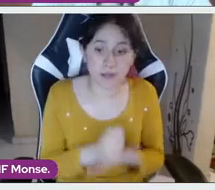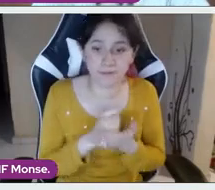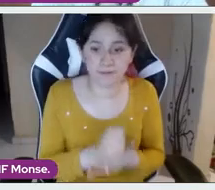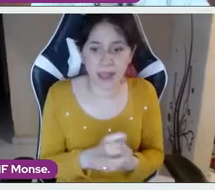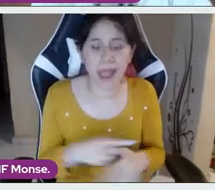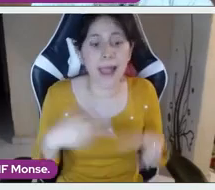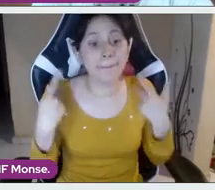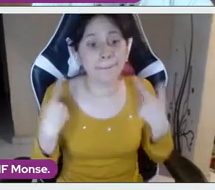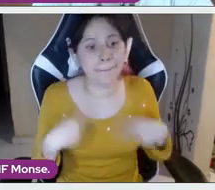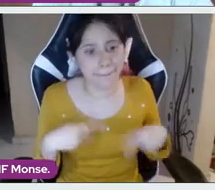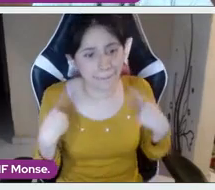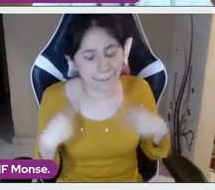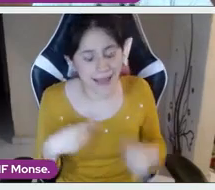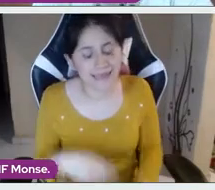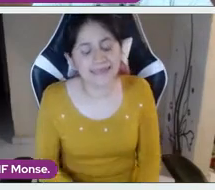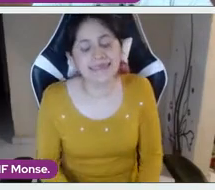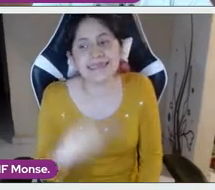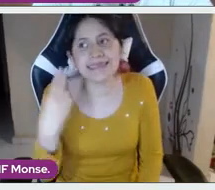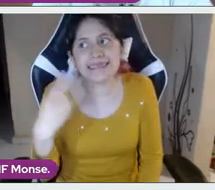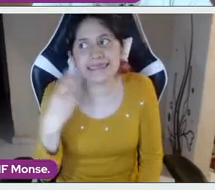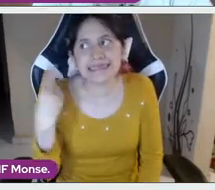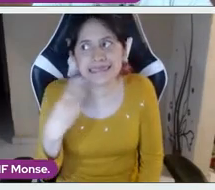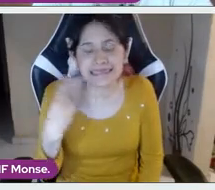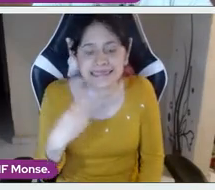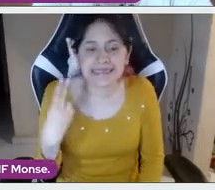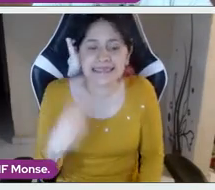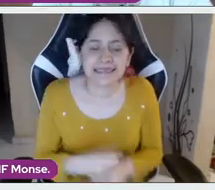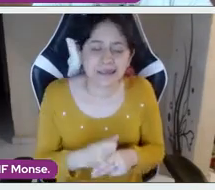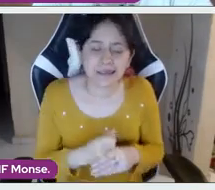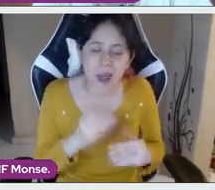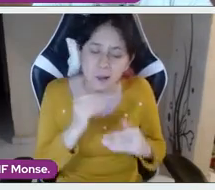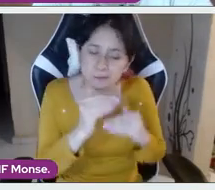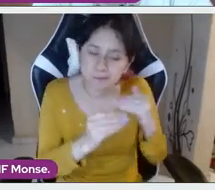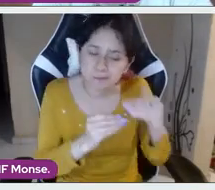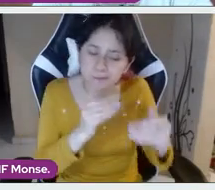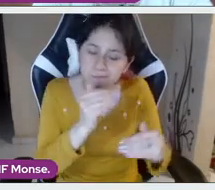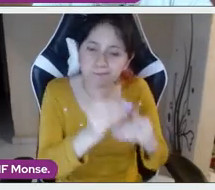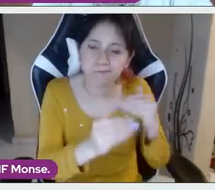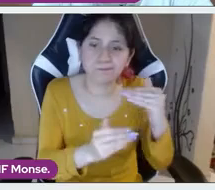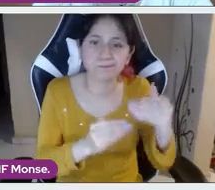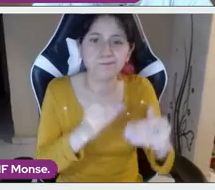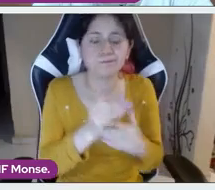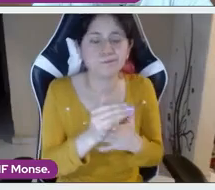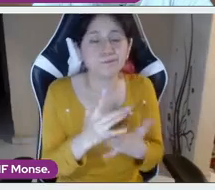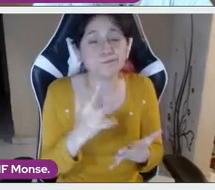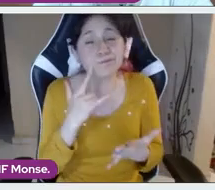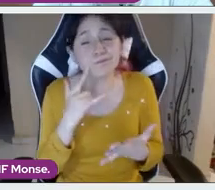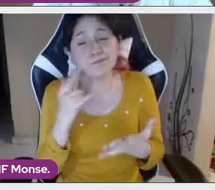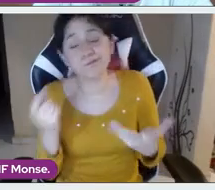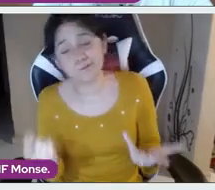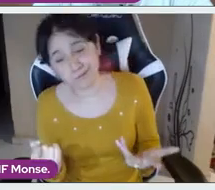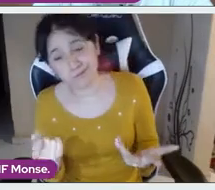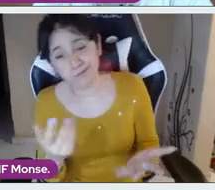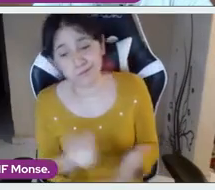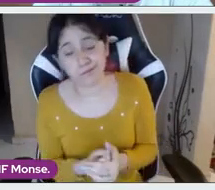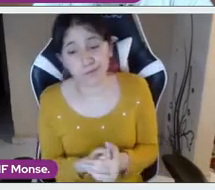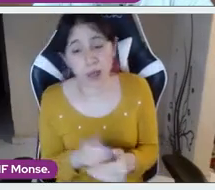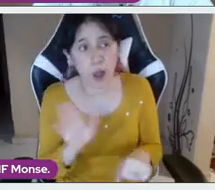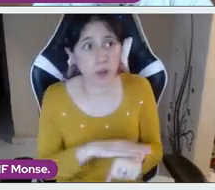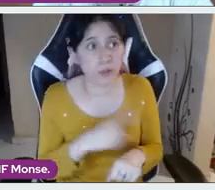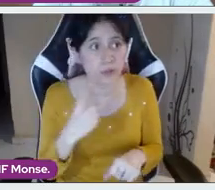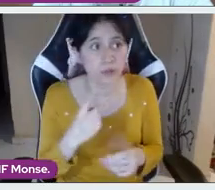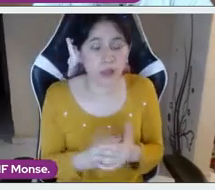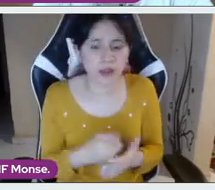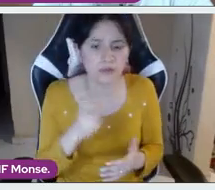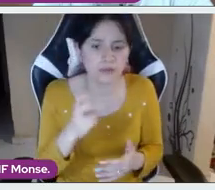el vacío que ha dejado esa persona ¿no? Que nunca apareció, ¿no? Es